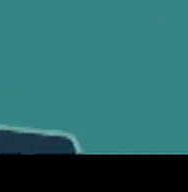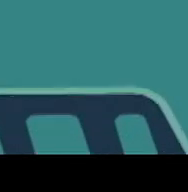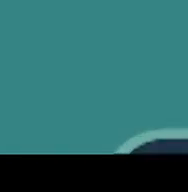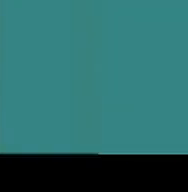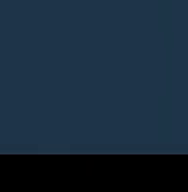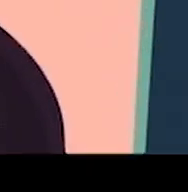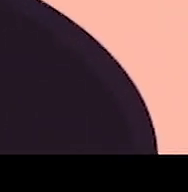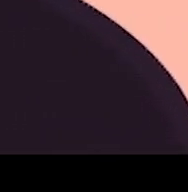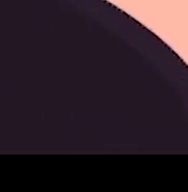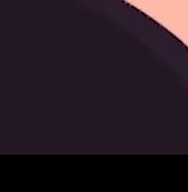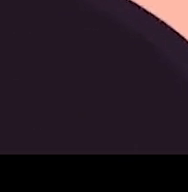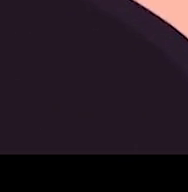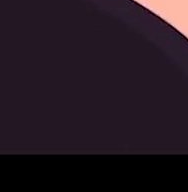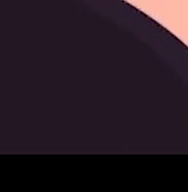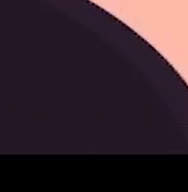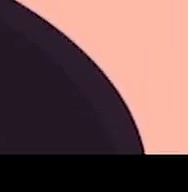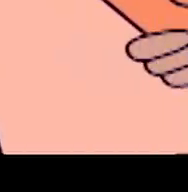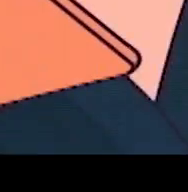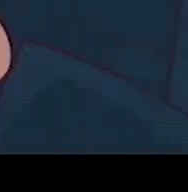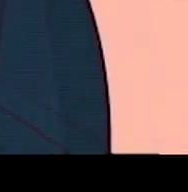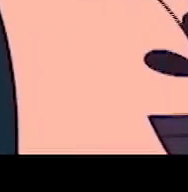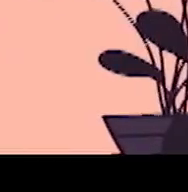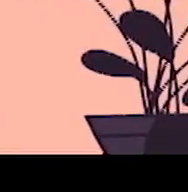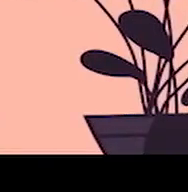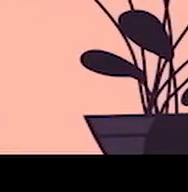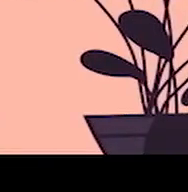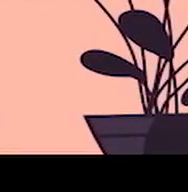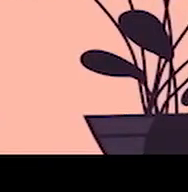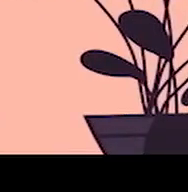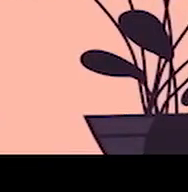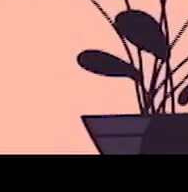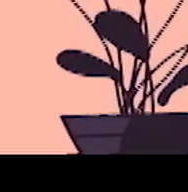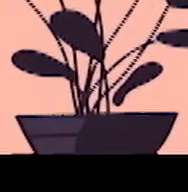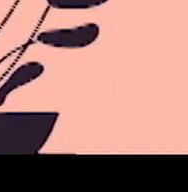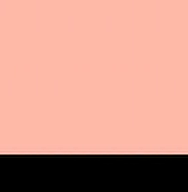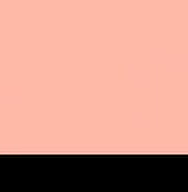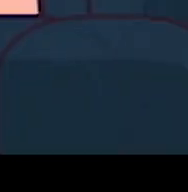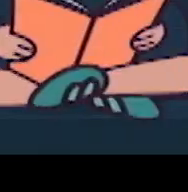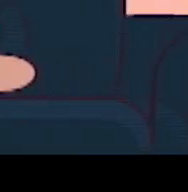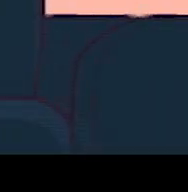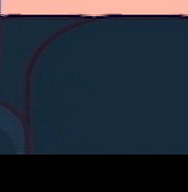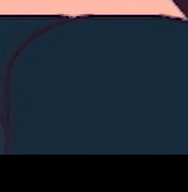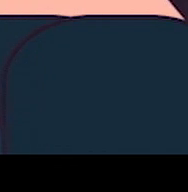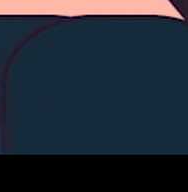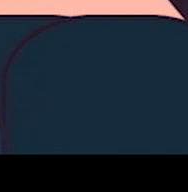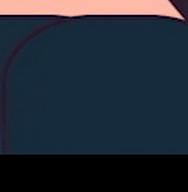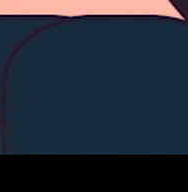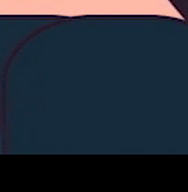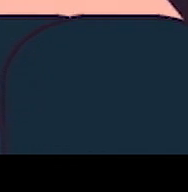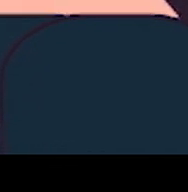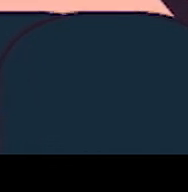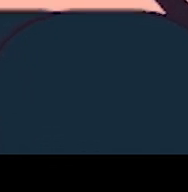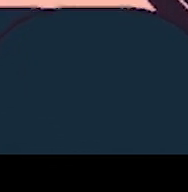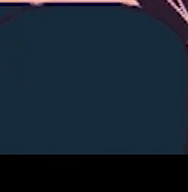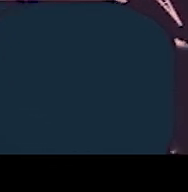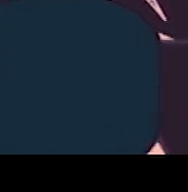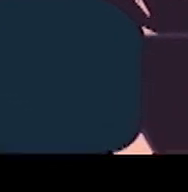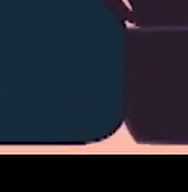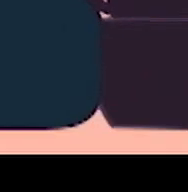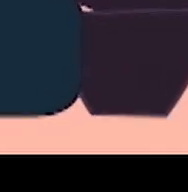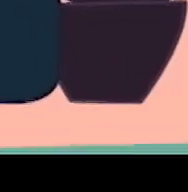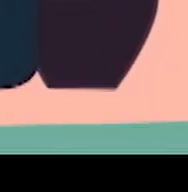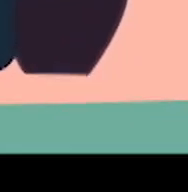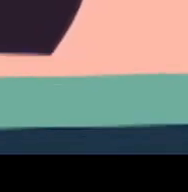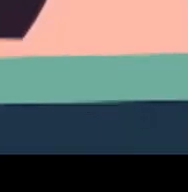Alguien desconocido que hará propios el tiempo y las pausas en mis palabras. Mi